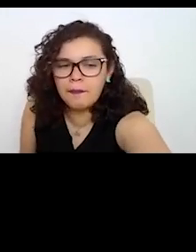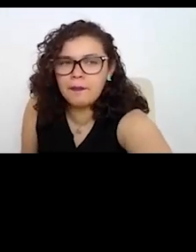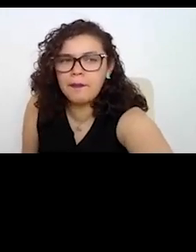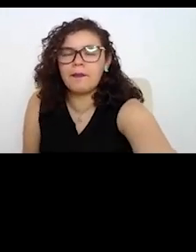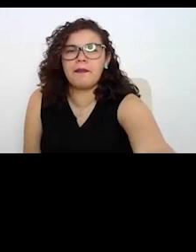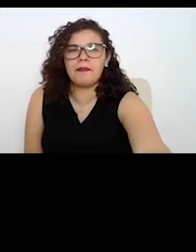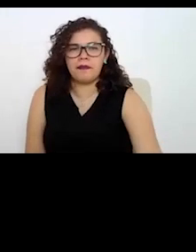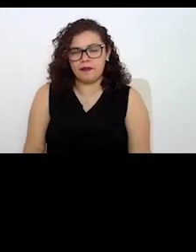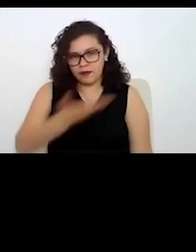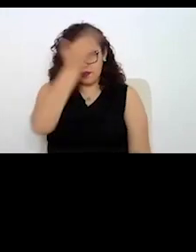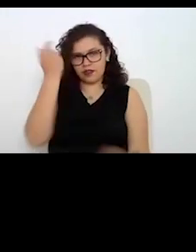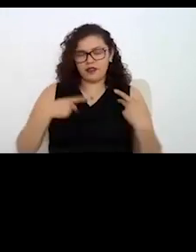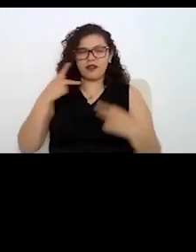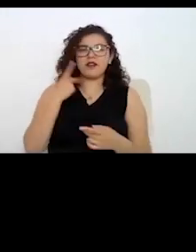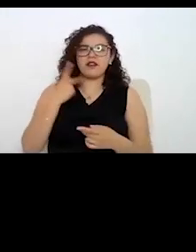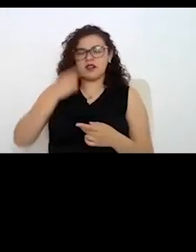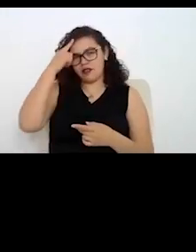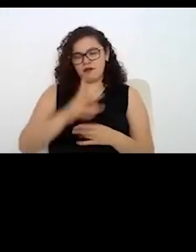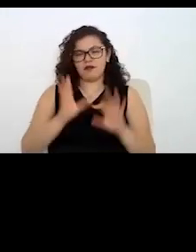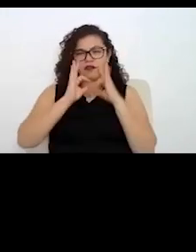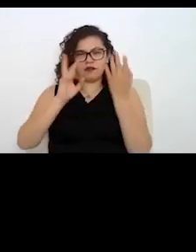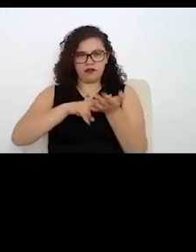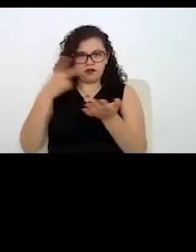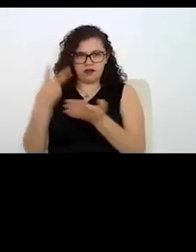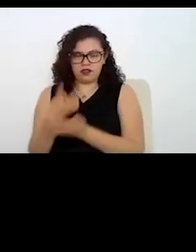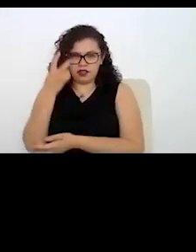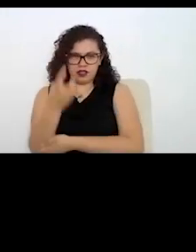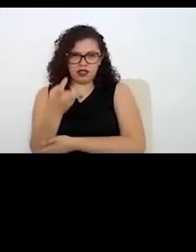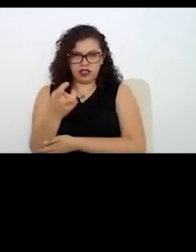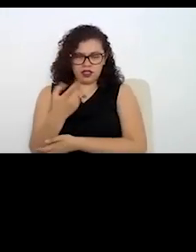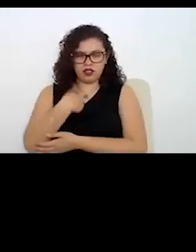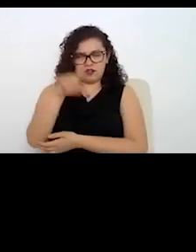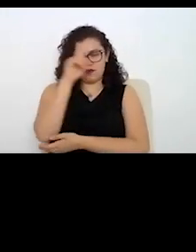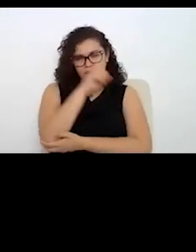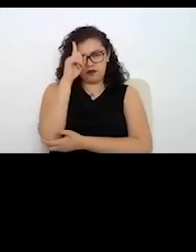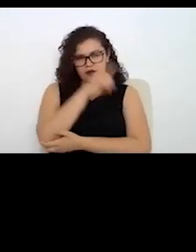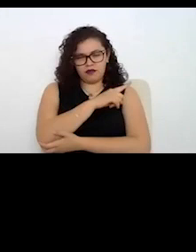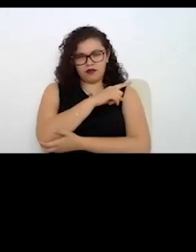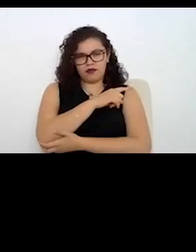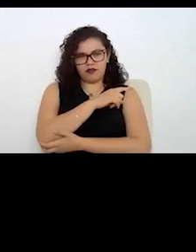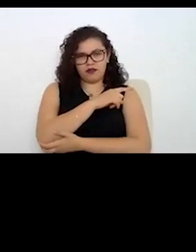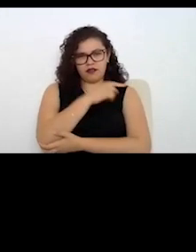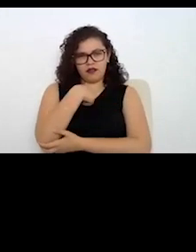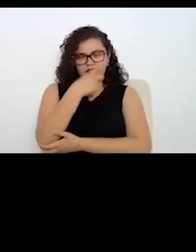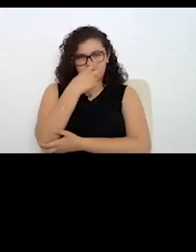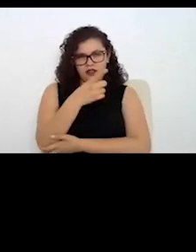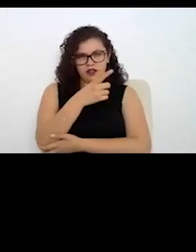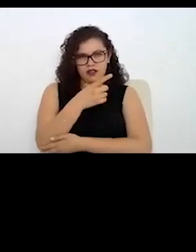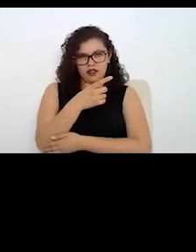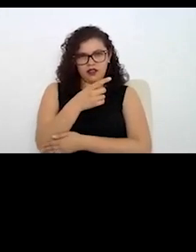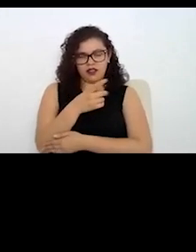no sé si tengas o no una política de modalidad híbrida, primero que nada, eso es una gran recomendación profesional que te haría, es ten